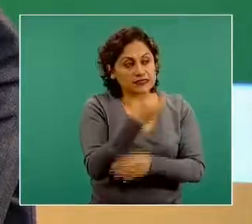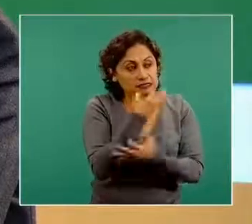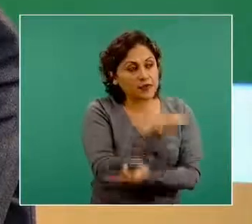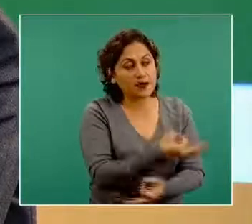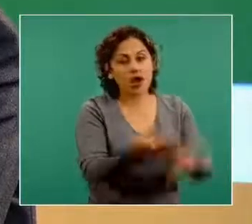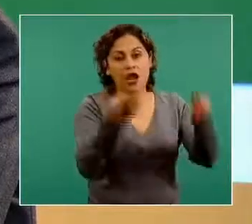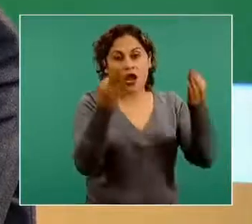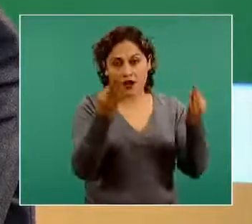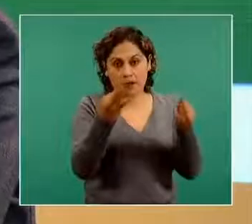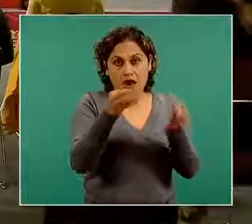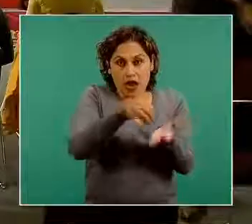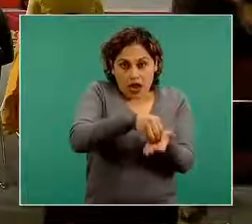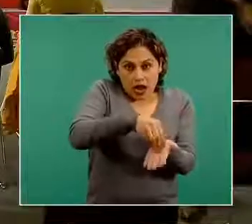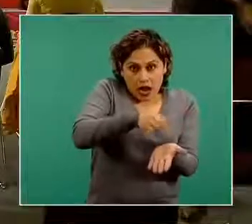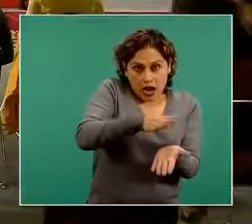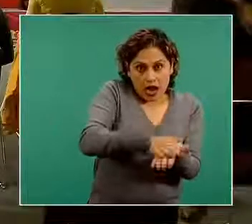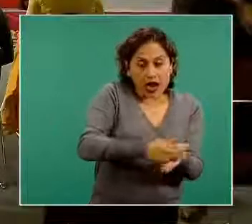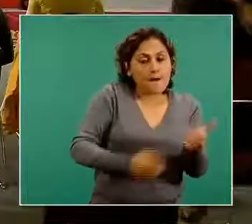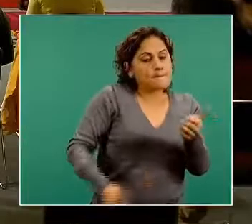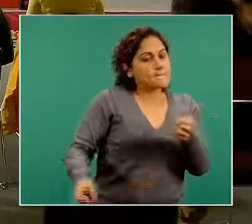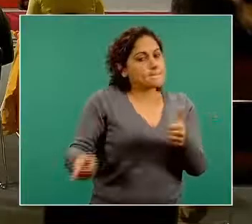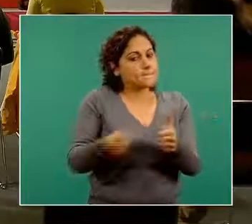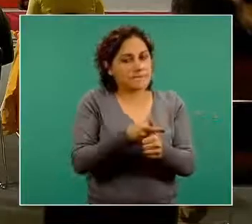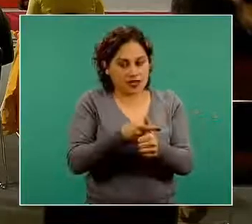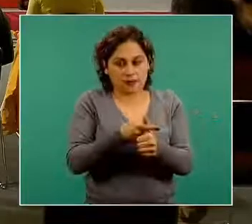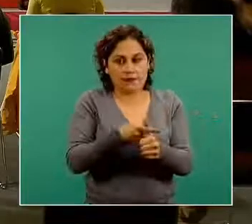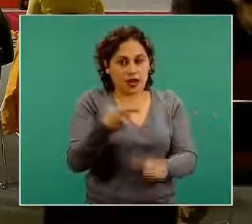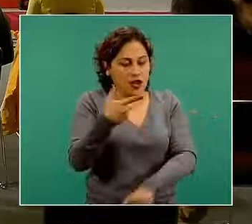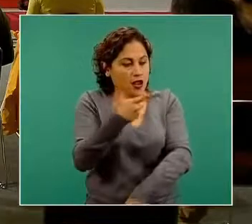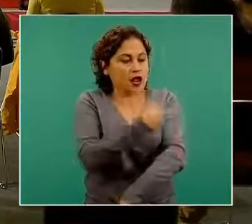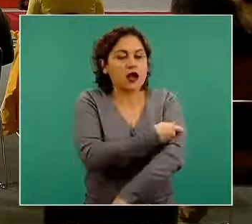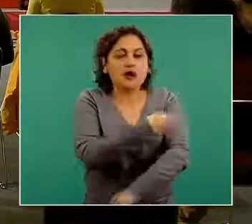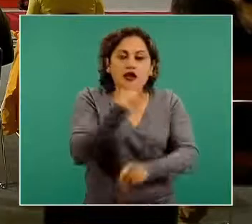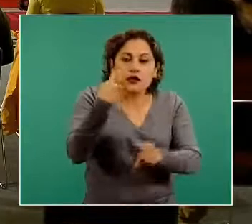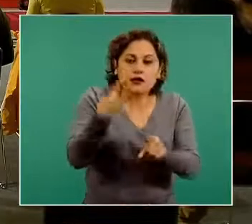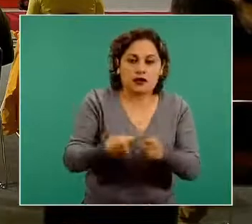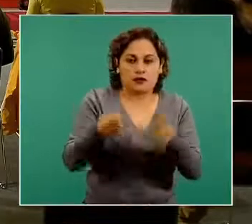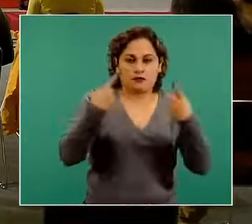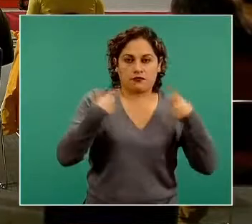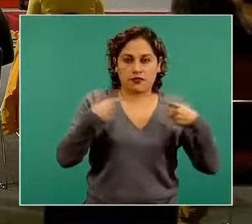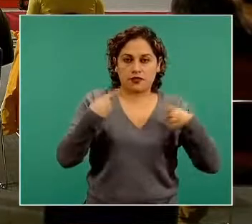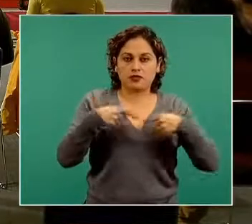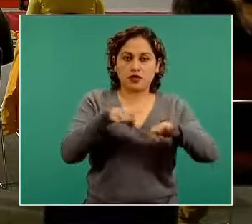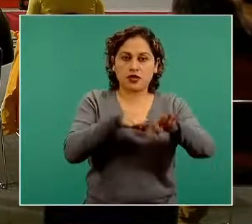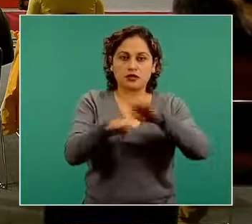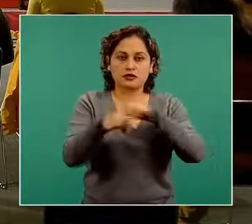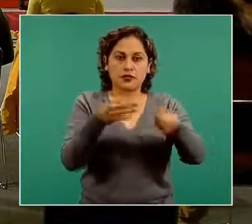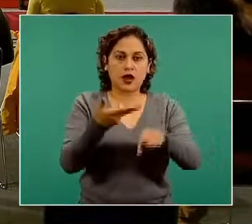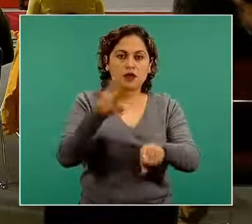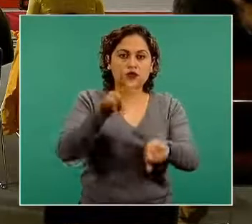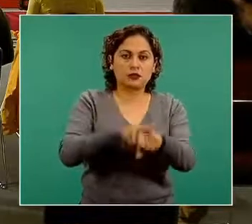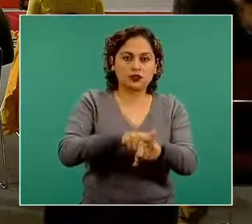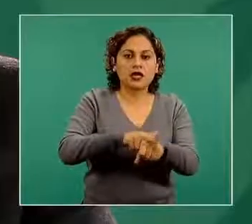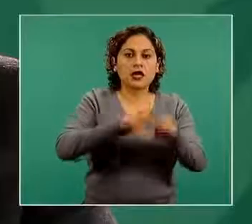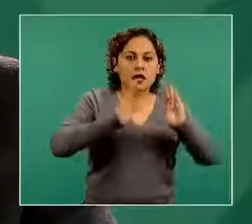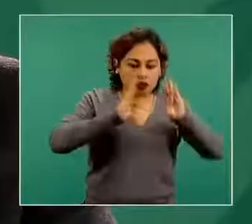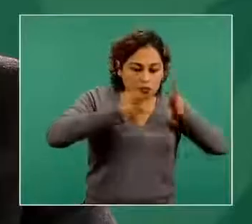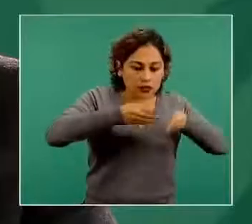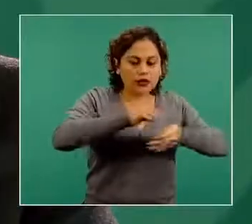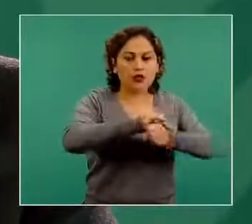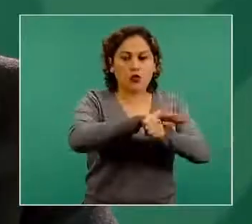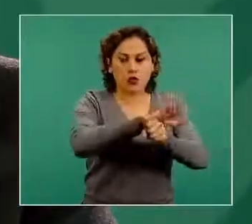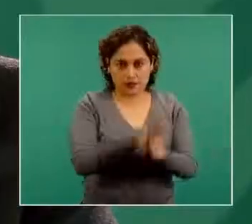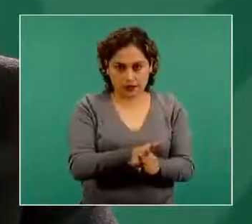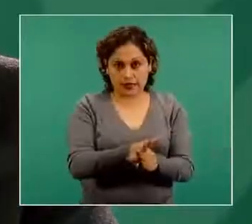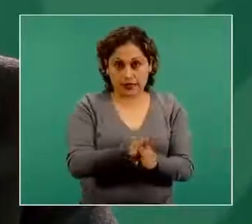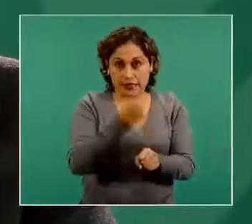explícitamente al personal de salud de primer contacto, de primera línea en las unidades COVID, y como lo comentamos también